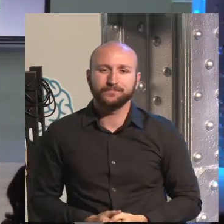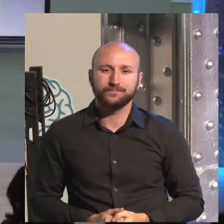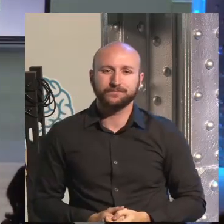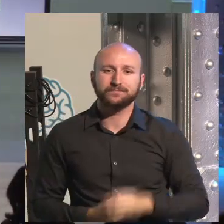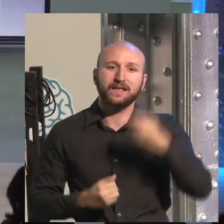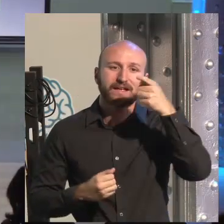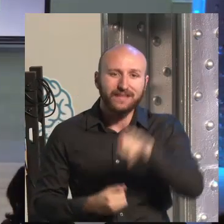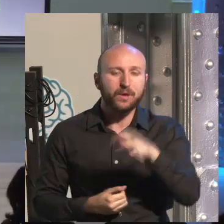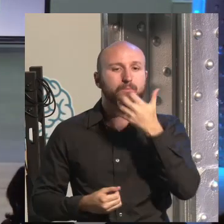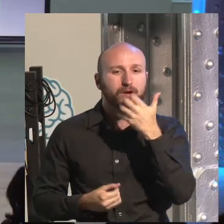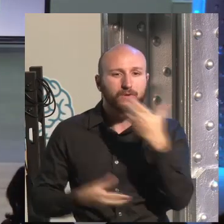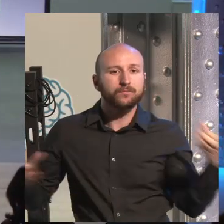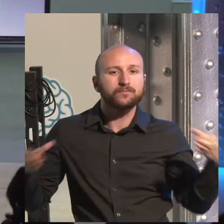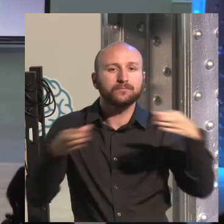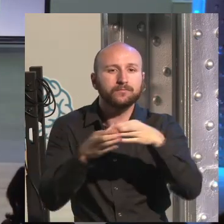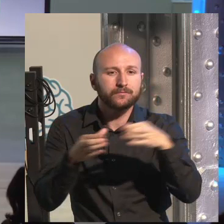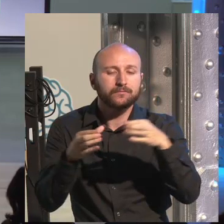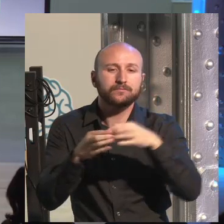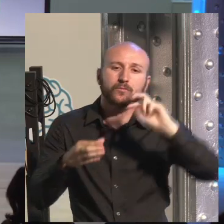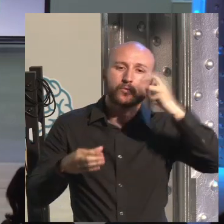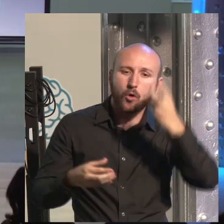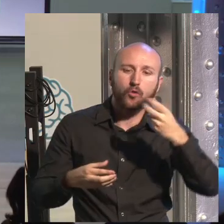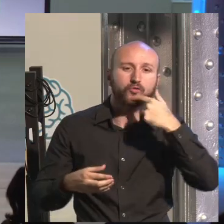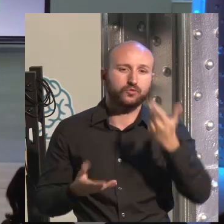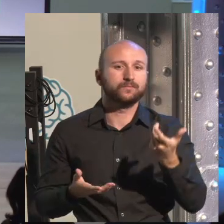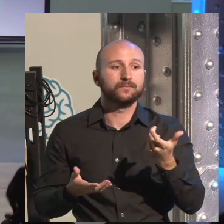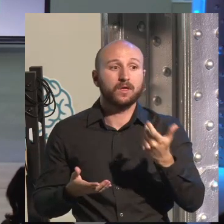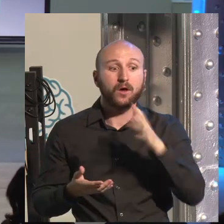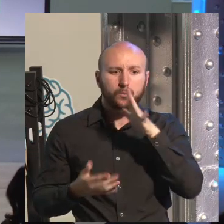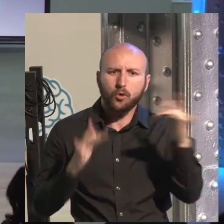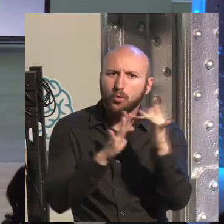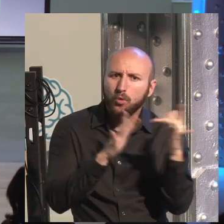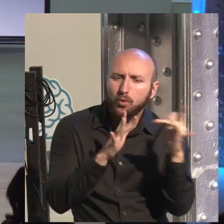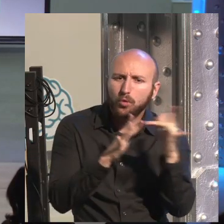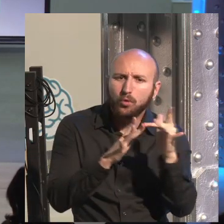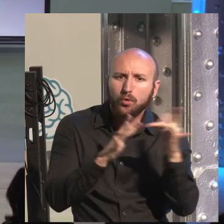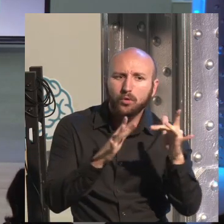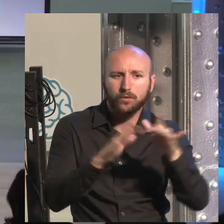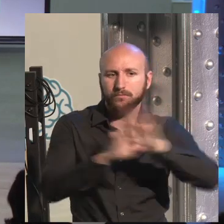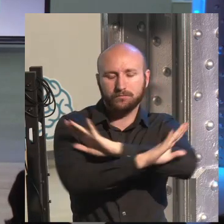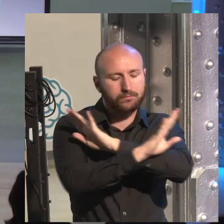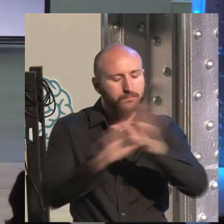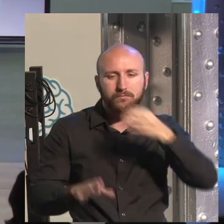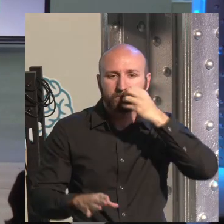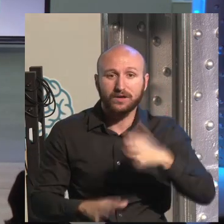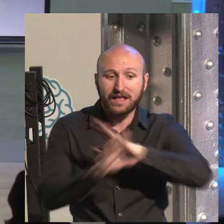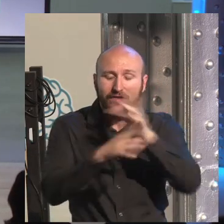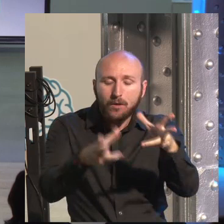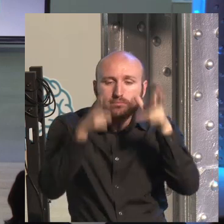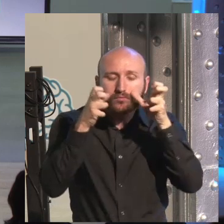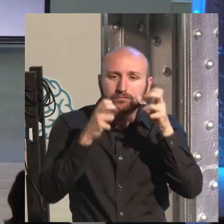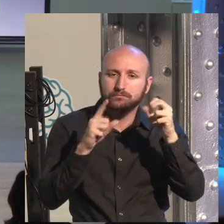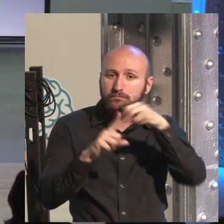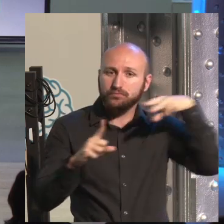los Dayak, por ejemplo. Conoció mucho a los Dayak en Borneo, tuvo mucho trato con ellos, y a los Papuas en Nueva Guinea. Y su percepción,